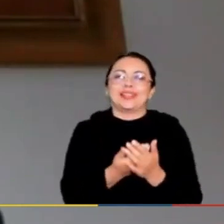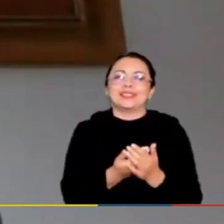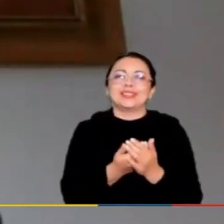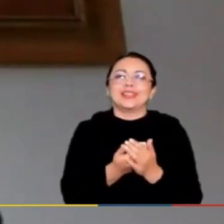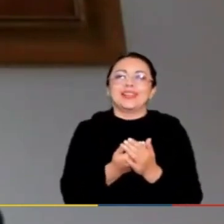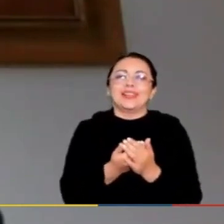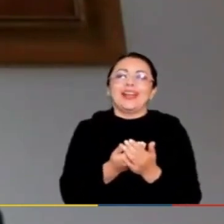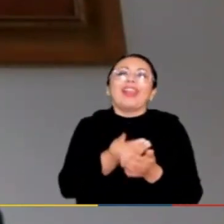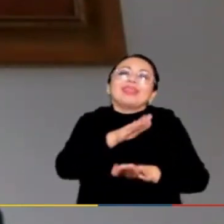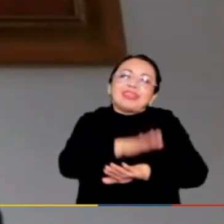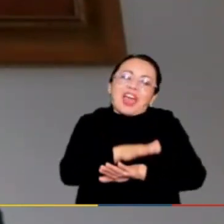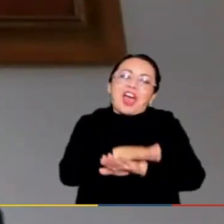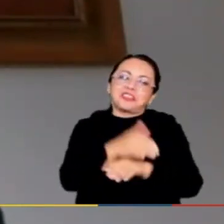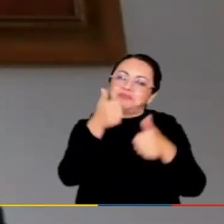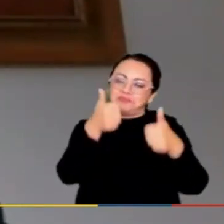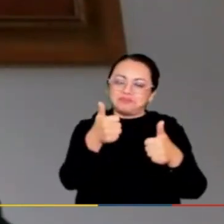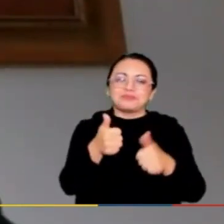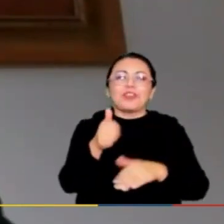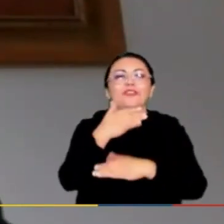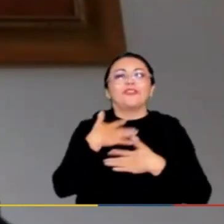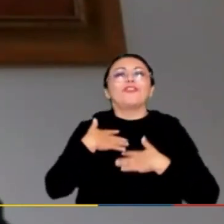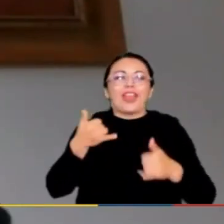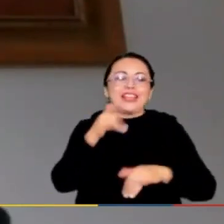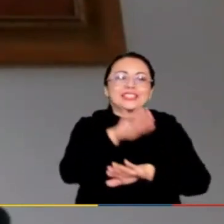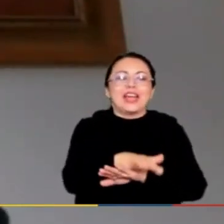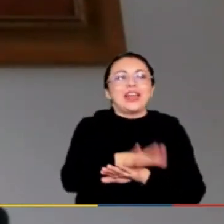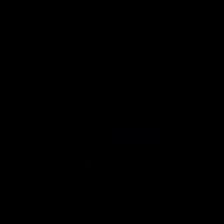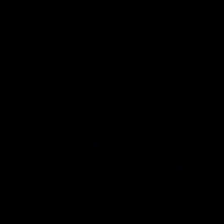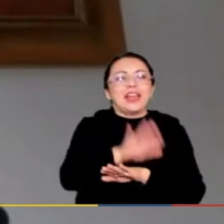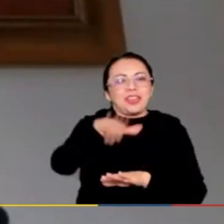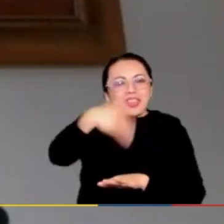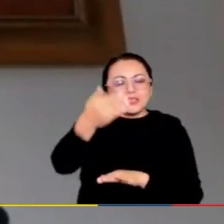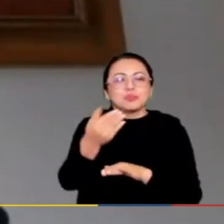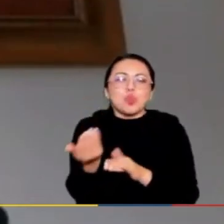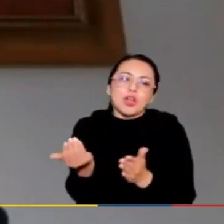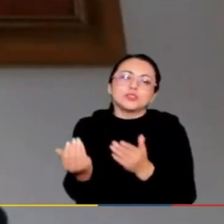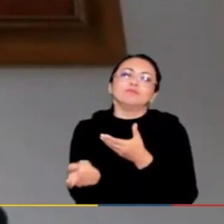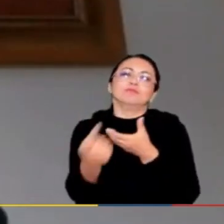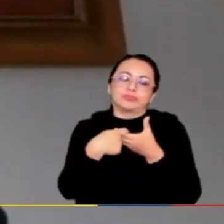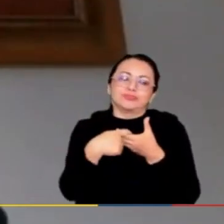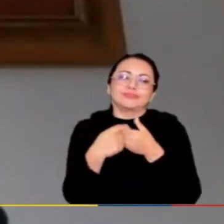tarde para todos y los esperamos en nuestro próximo conversatorio.